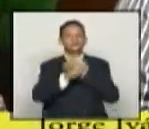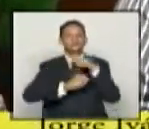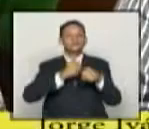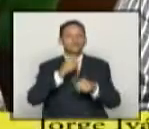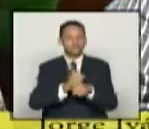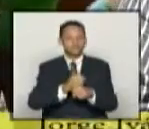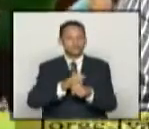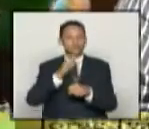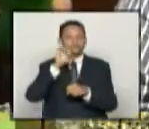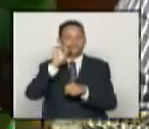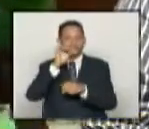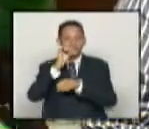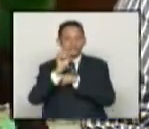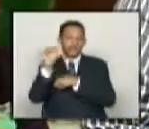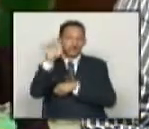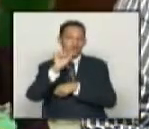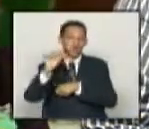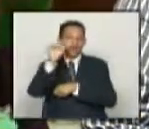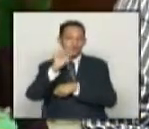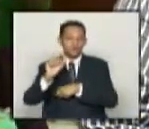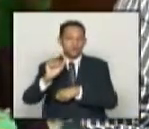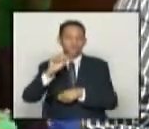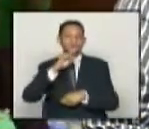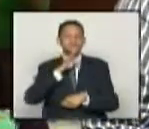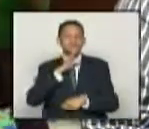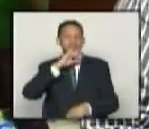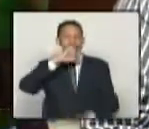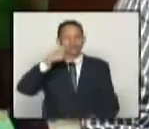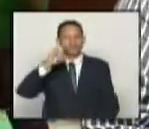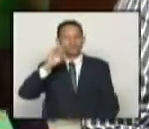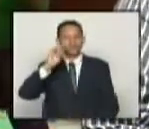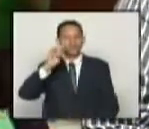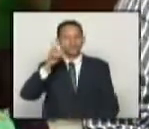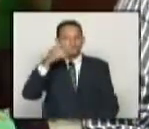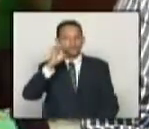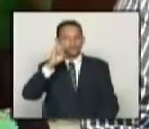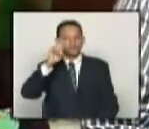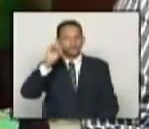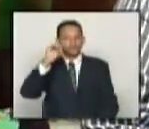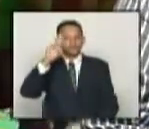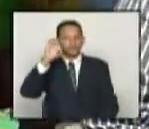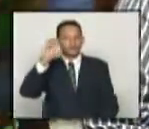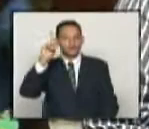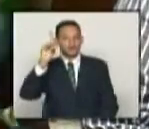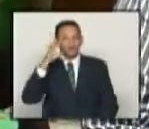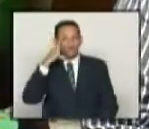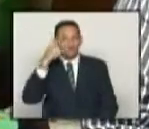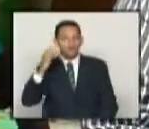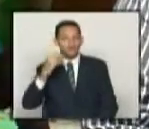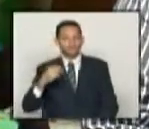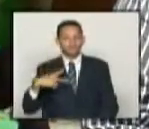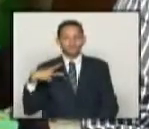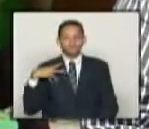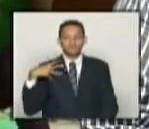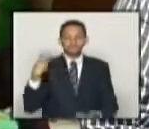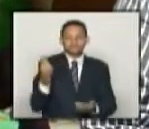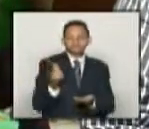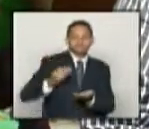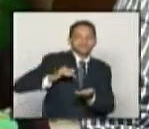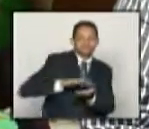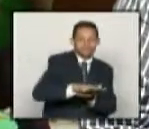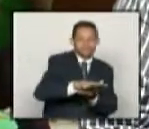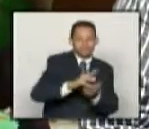de agosto de 1539, Jorge Robledo fundó en estas colinas Anserma. Hoy es un pueblo que a través de esos 475 años ha